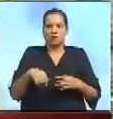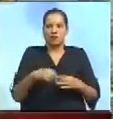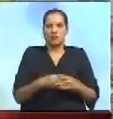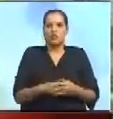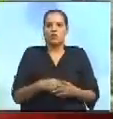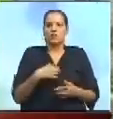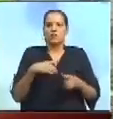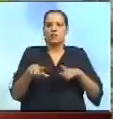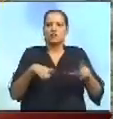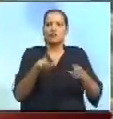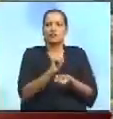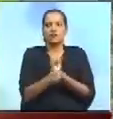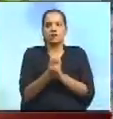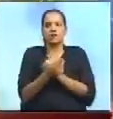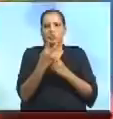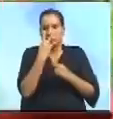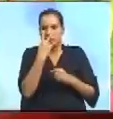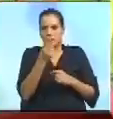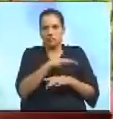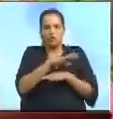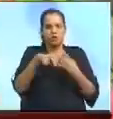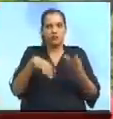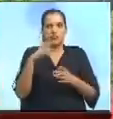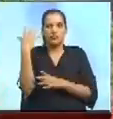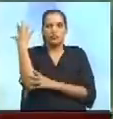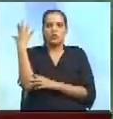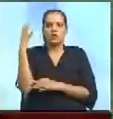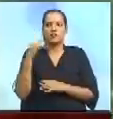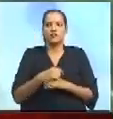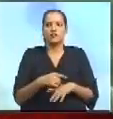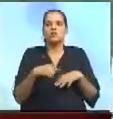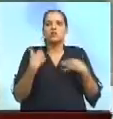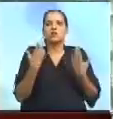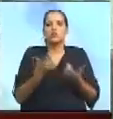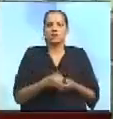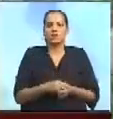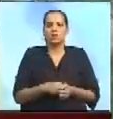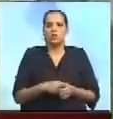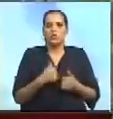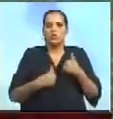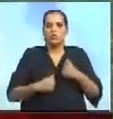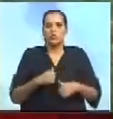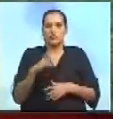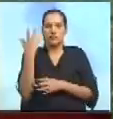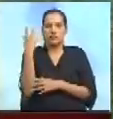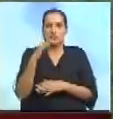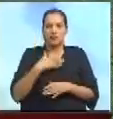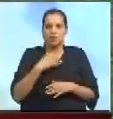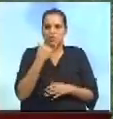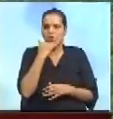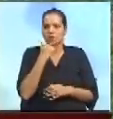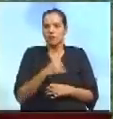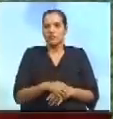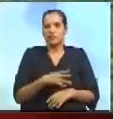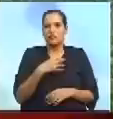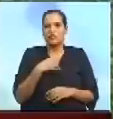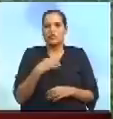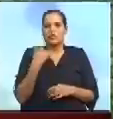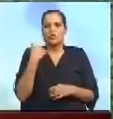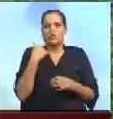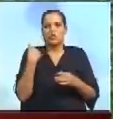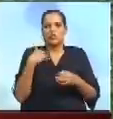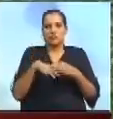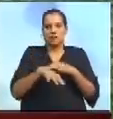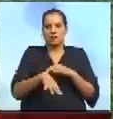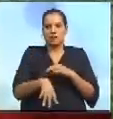que hacer con medio ambiente, hacer una evaluación de todos estos árboles, para ver cuáles son los árboles que están en esas condiciones, que no tienen raíz profunda y que